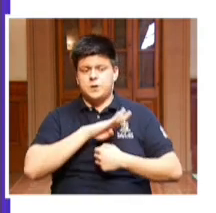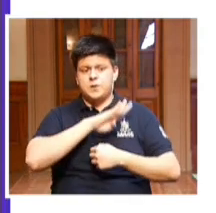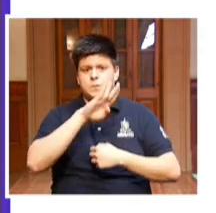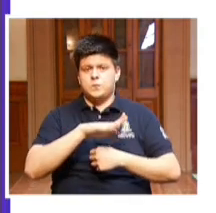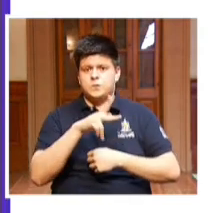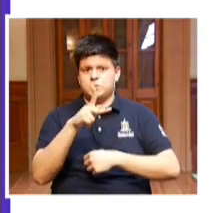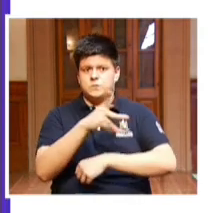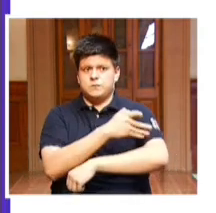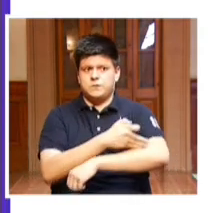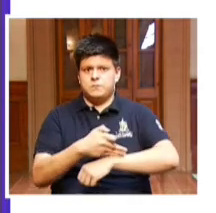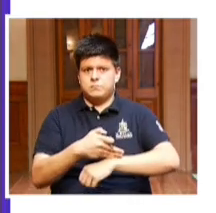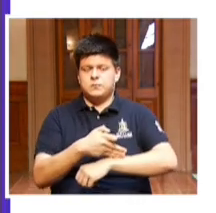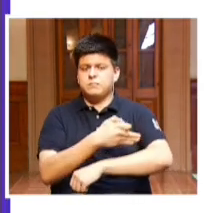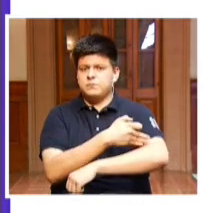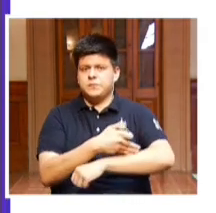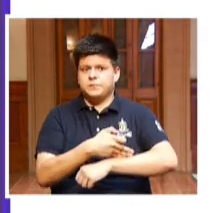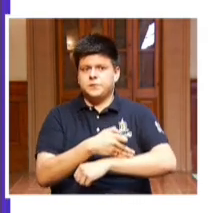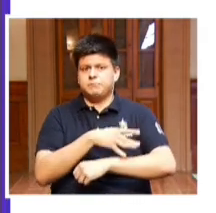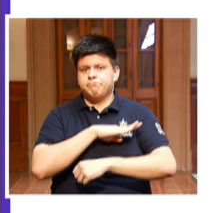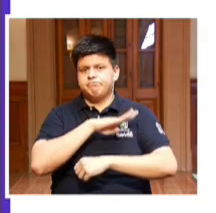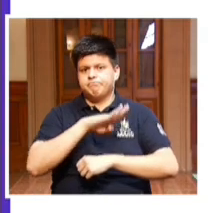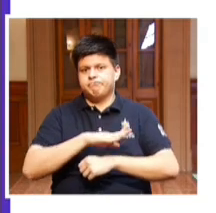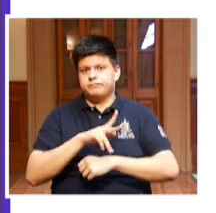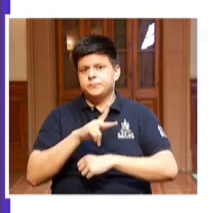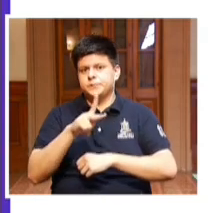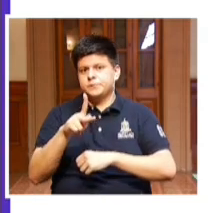familia es una pérdida irreparable.